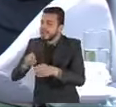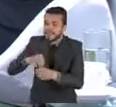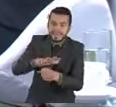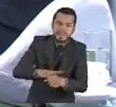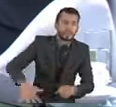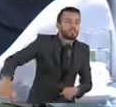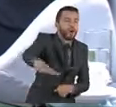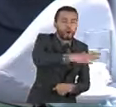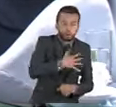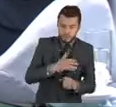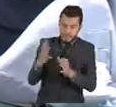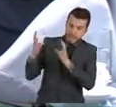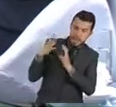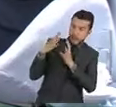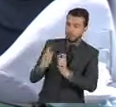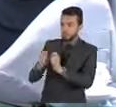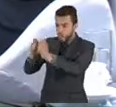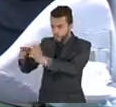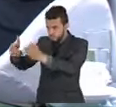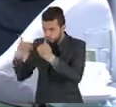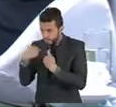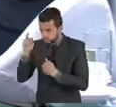impresionante.